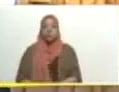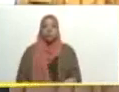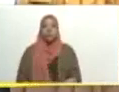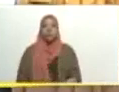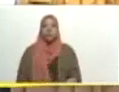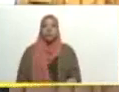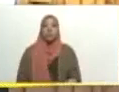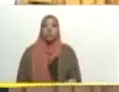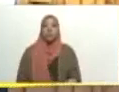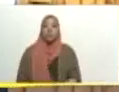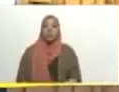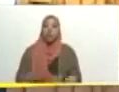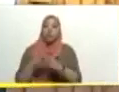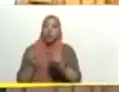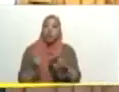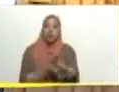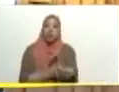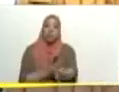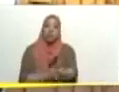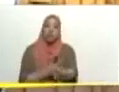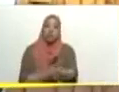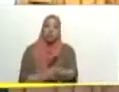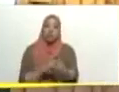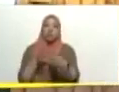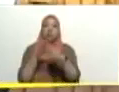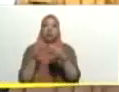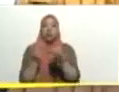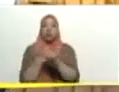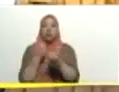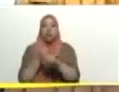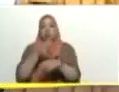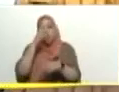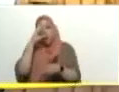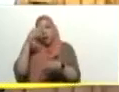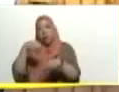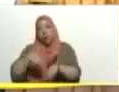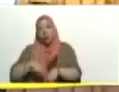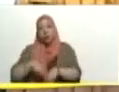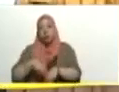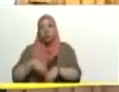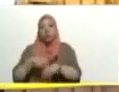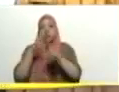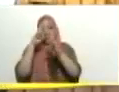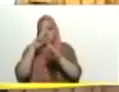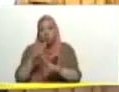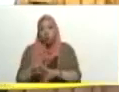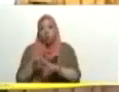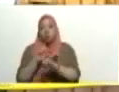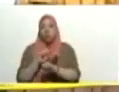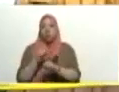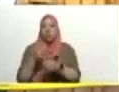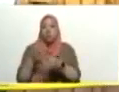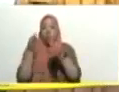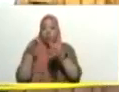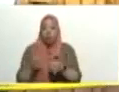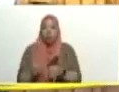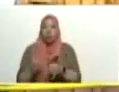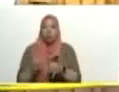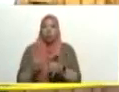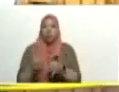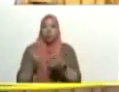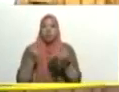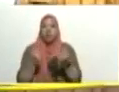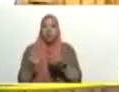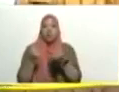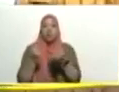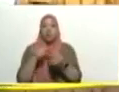Convertir toda esta hermandad, convertir todos estos acuerdos en resultados concretos del dinero